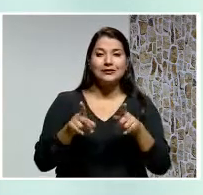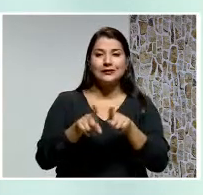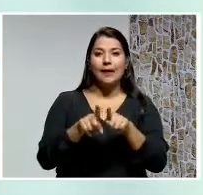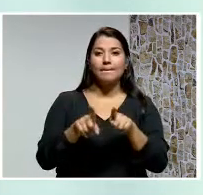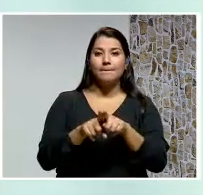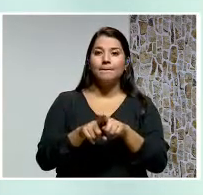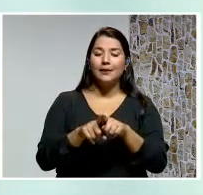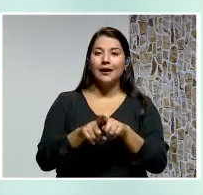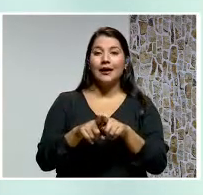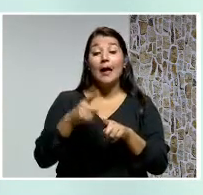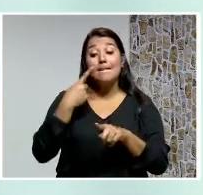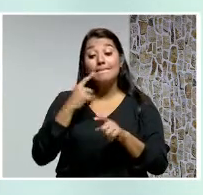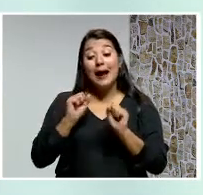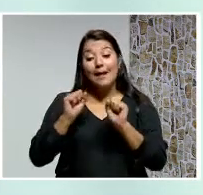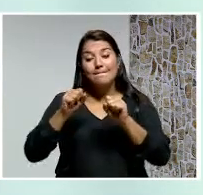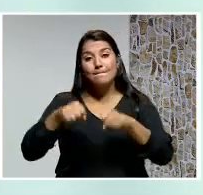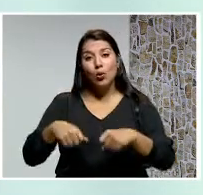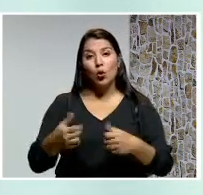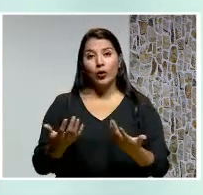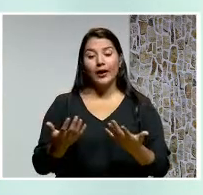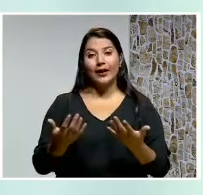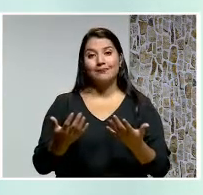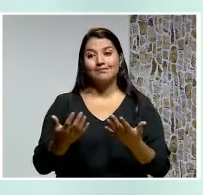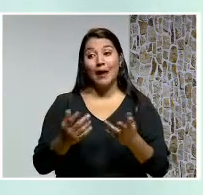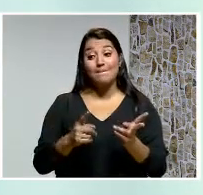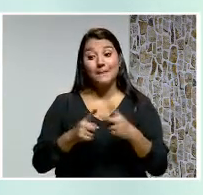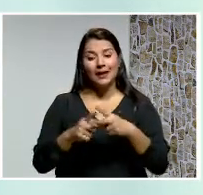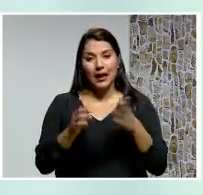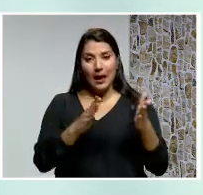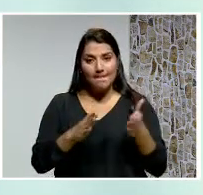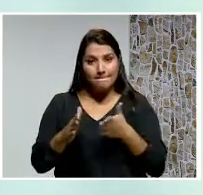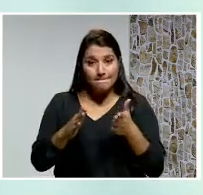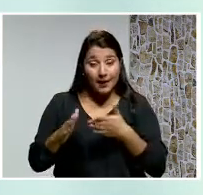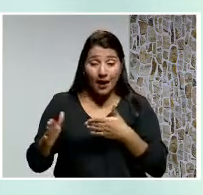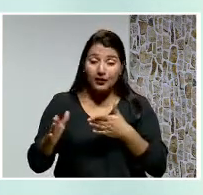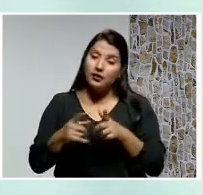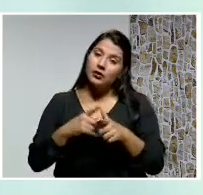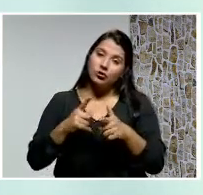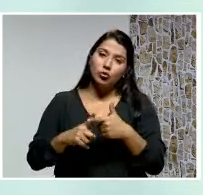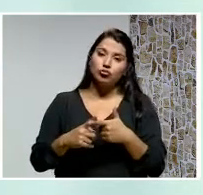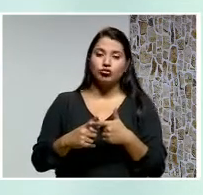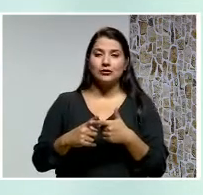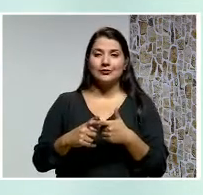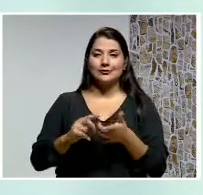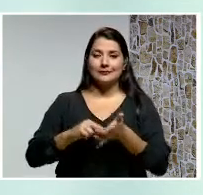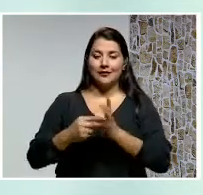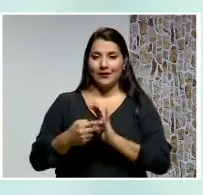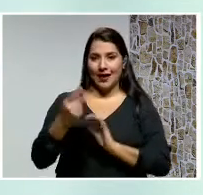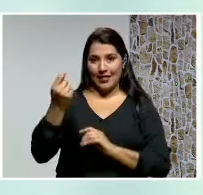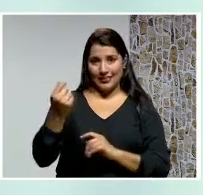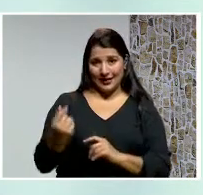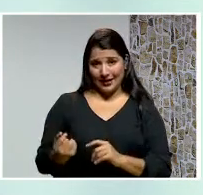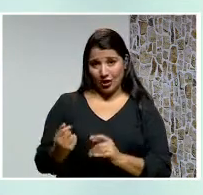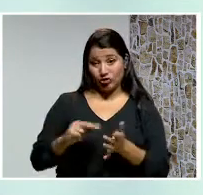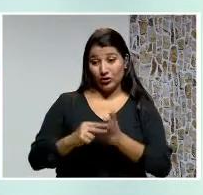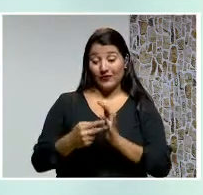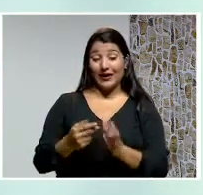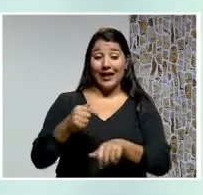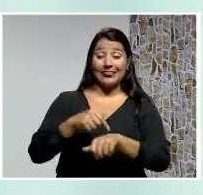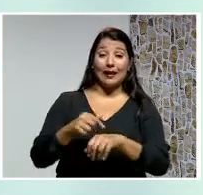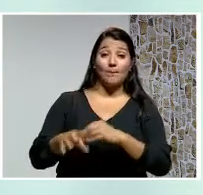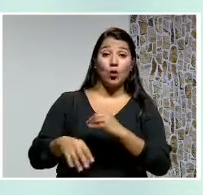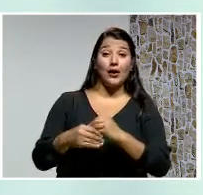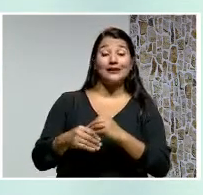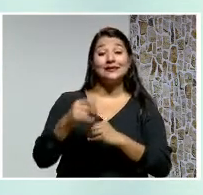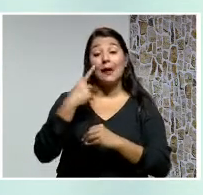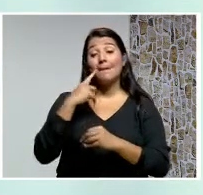unos costos de atención, de mantenimiento, que a veces se va un poco en horas extra de nuestra gente, se va un poco